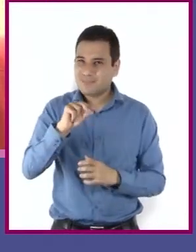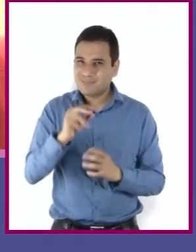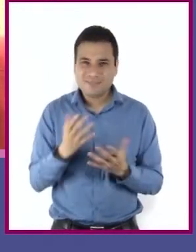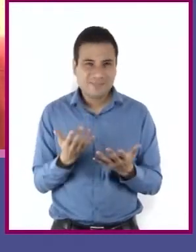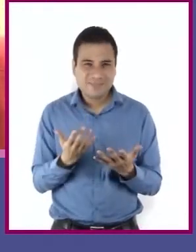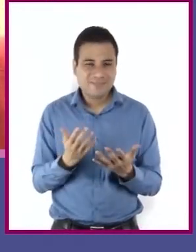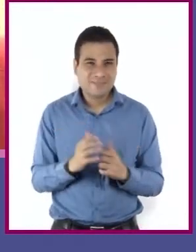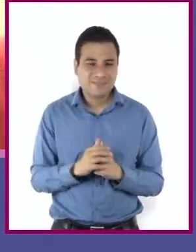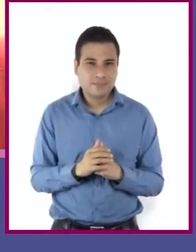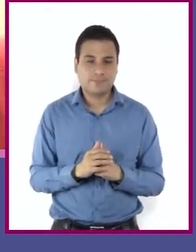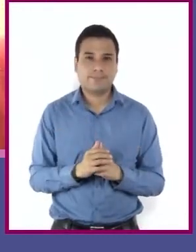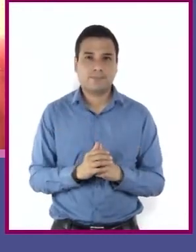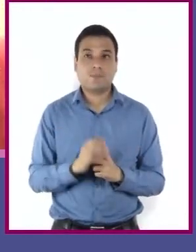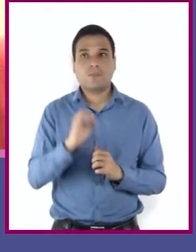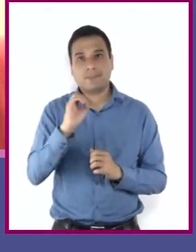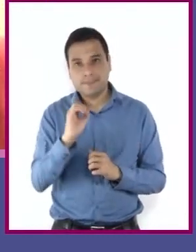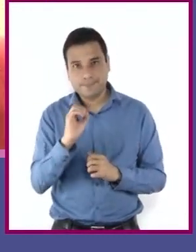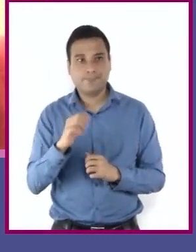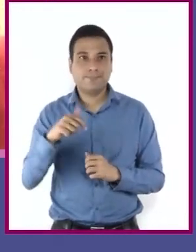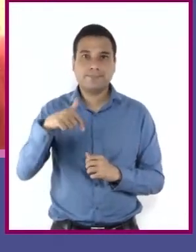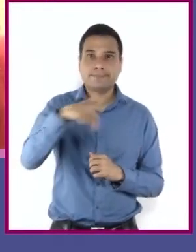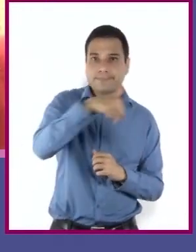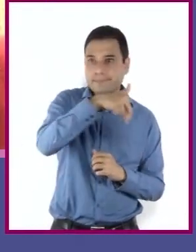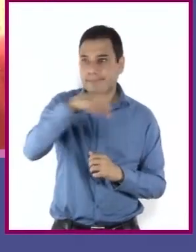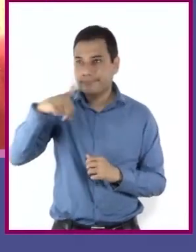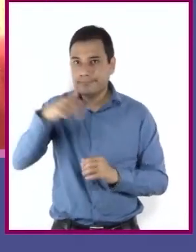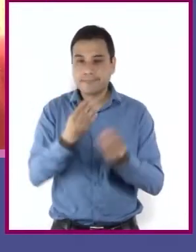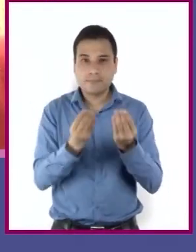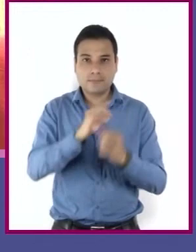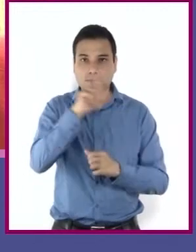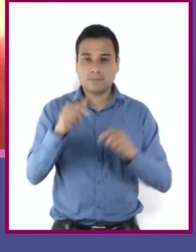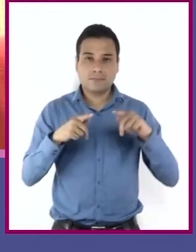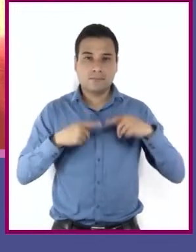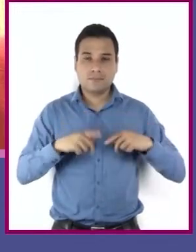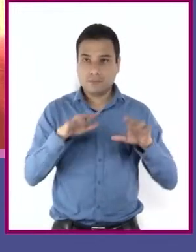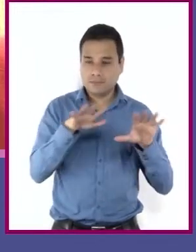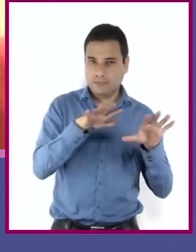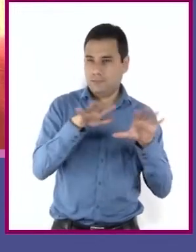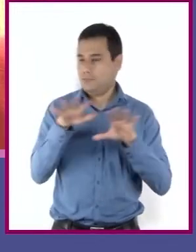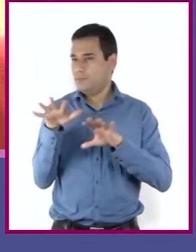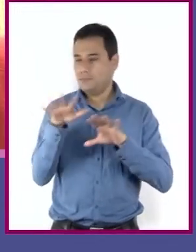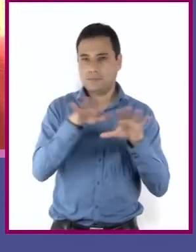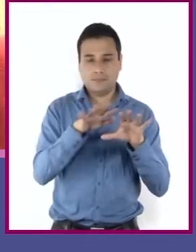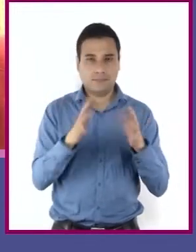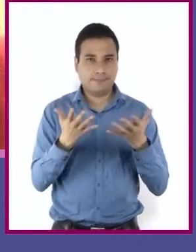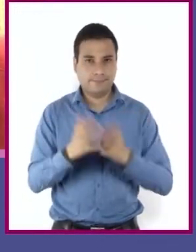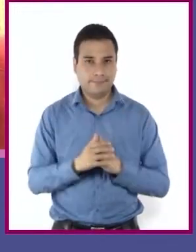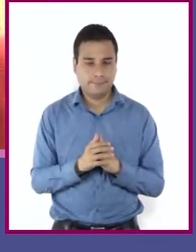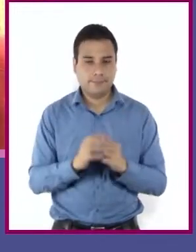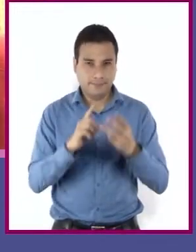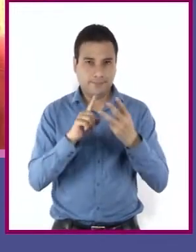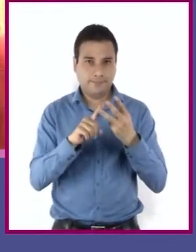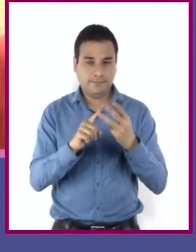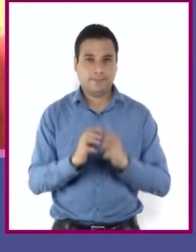movimientos excesivos de desplazamiento o de manos pueden hacer que su público pierda el foco de atención.